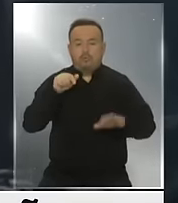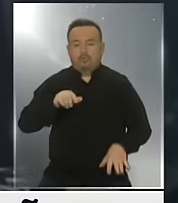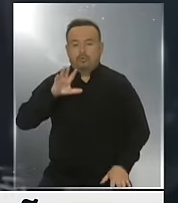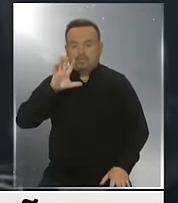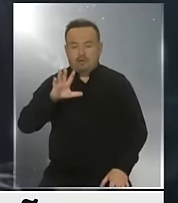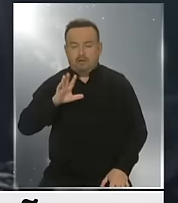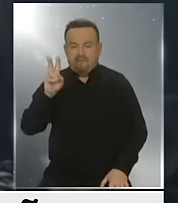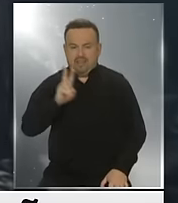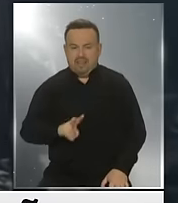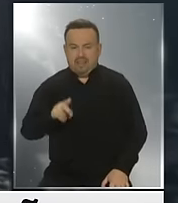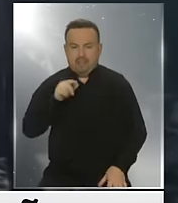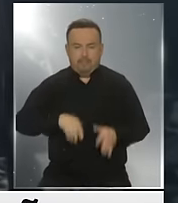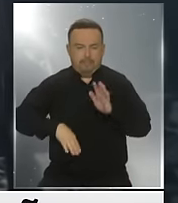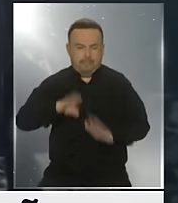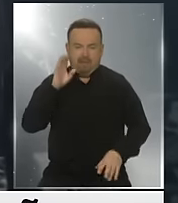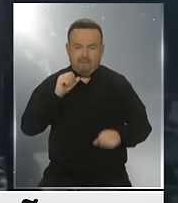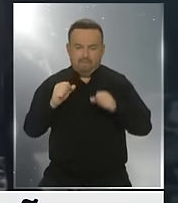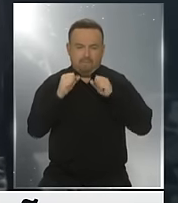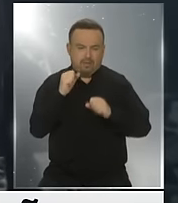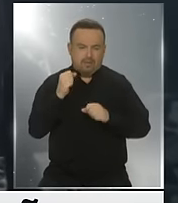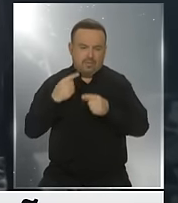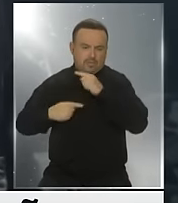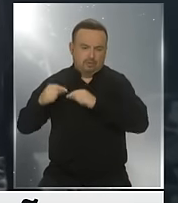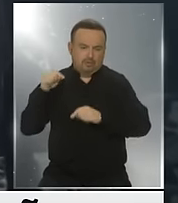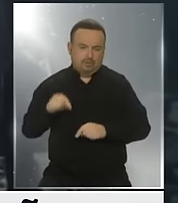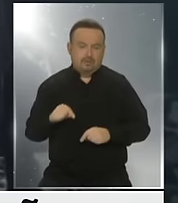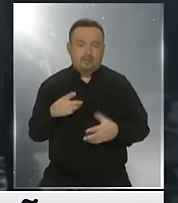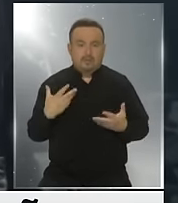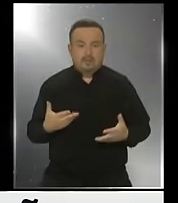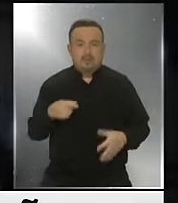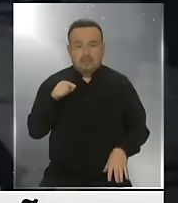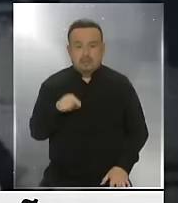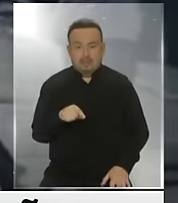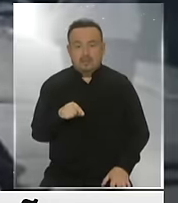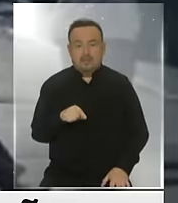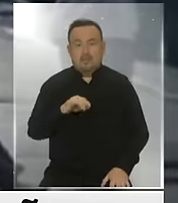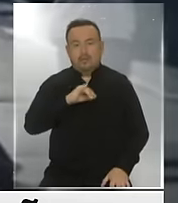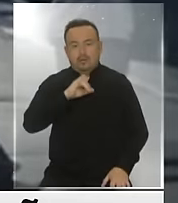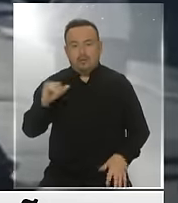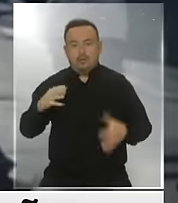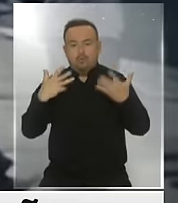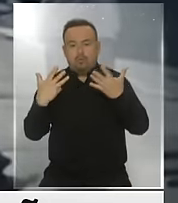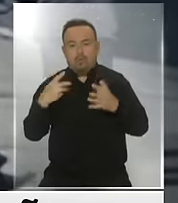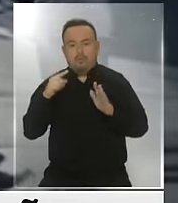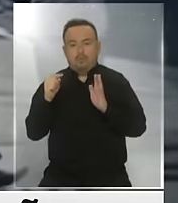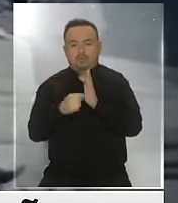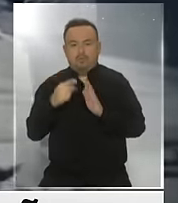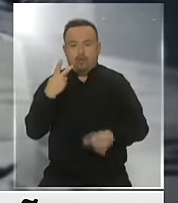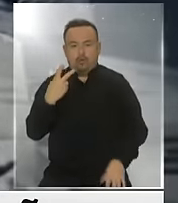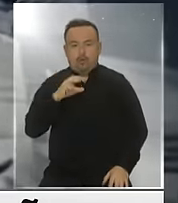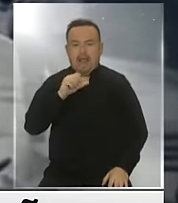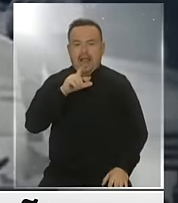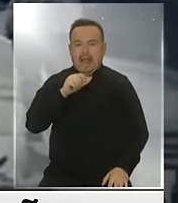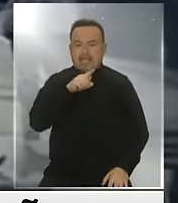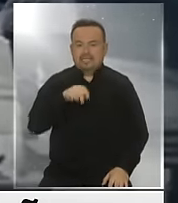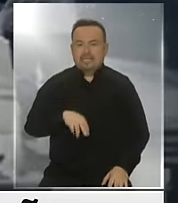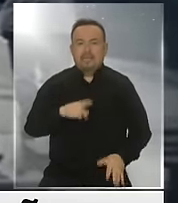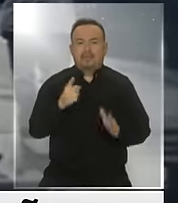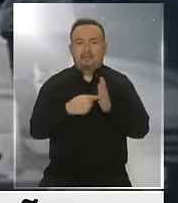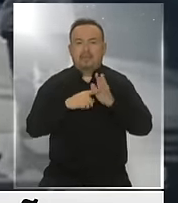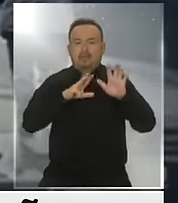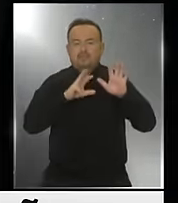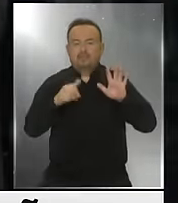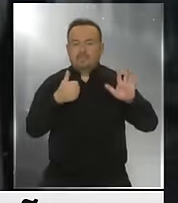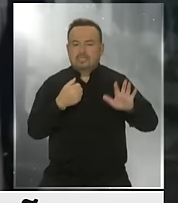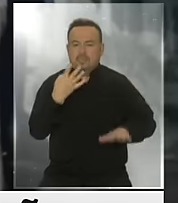9.5 de Valdivia el mayor registrado. Tras este están los 9.2 de Alaska en